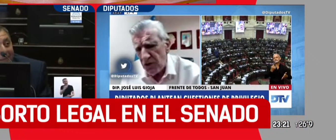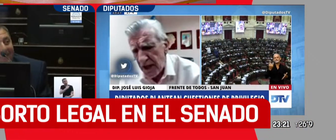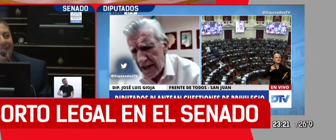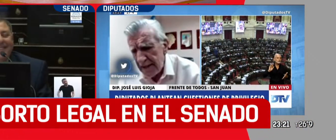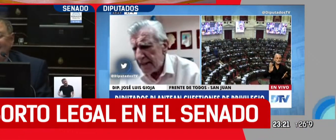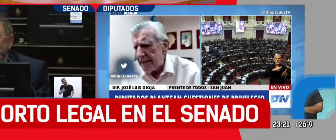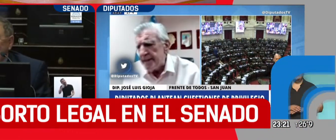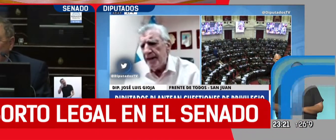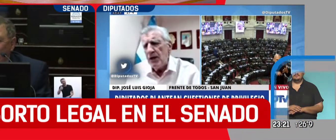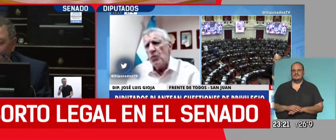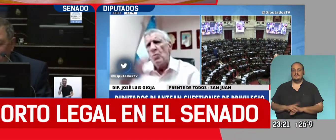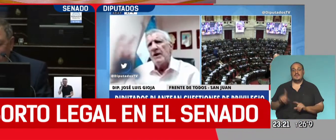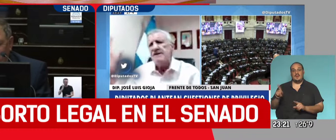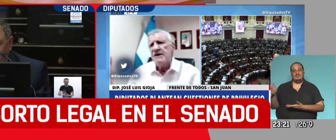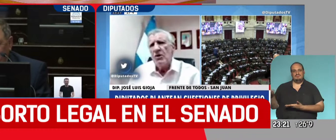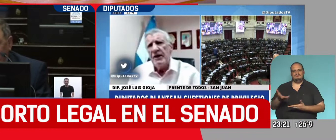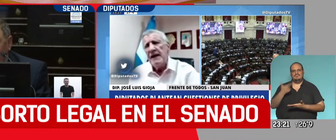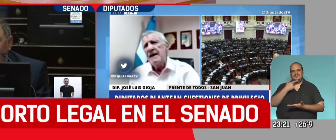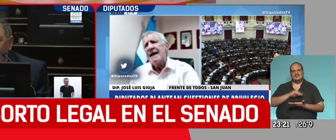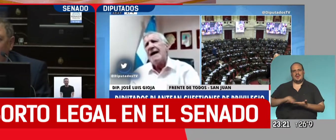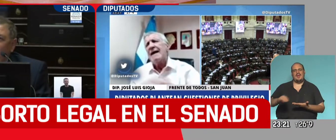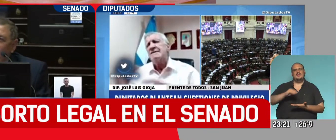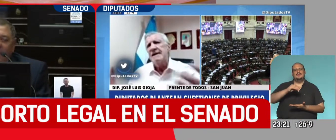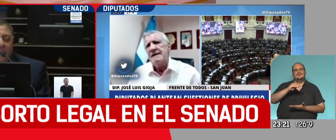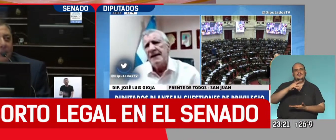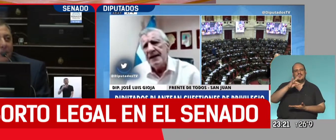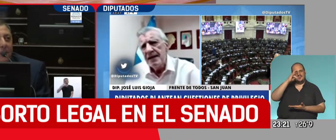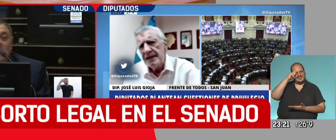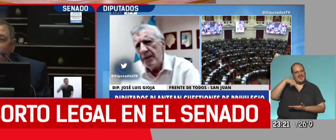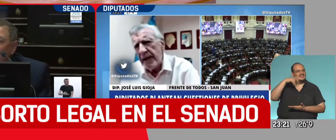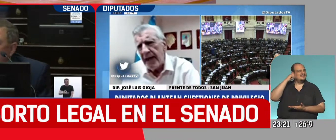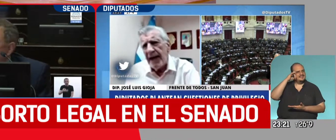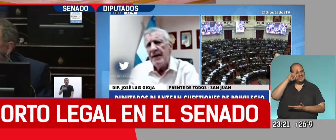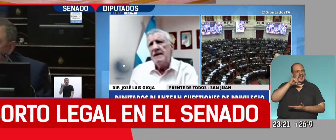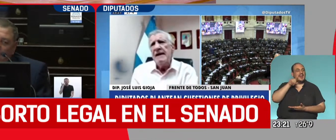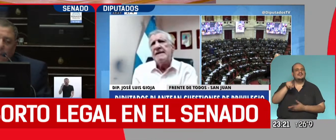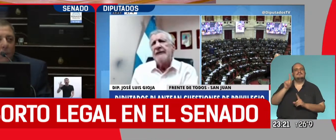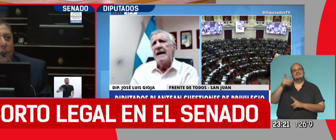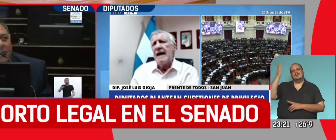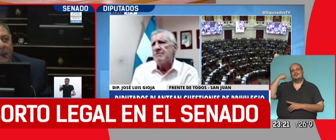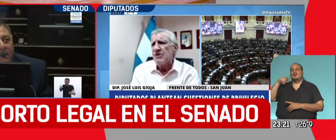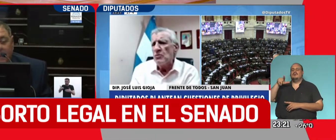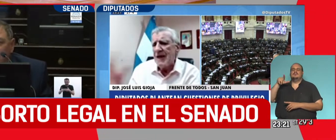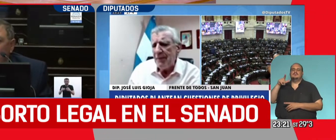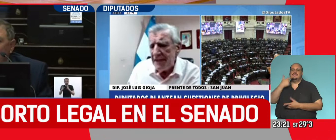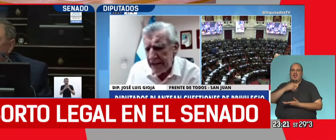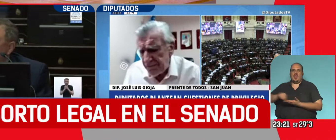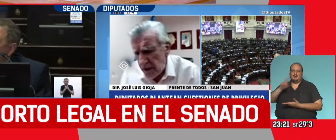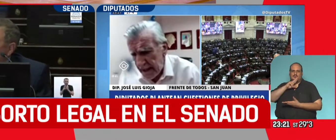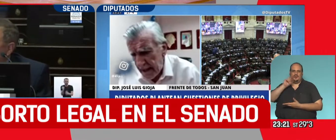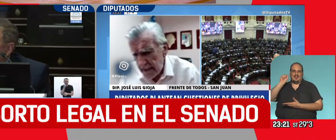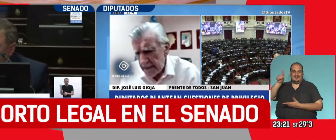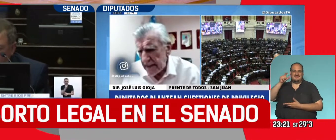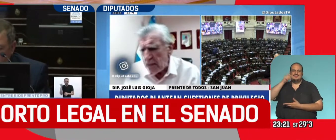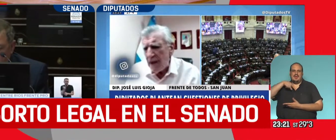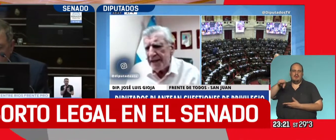entonces, comenzando después de la senadora Pilati Vergara, la senadora del Chaco, que, como sus antecedentes lo indicaban, iba a votar a favor y lo acaba de confirmar. Si